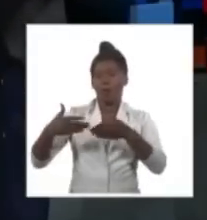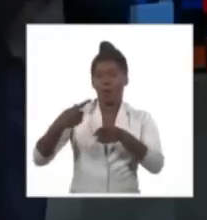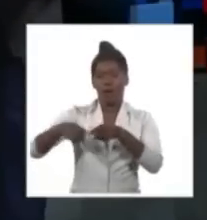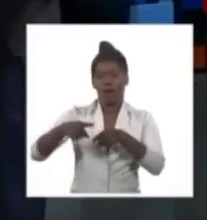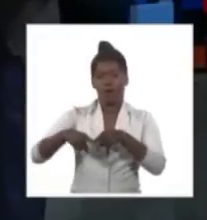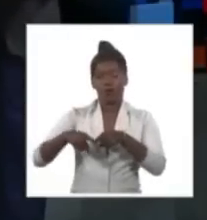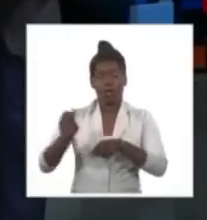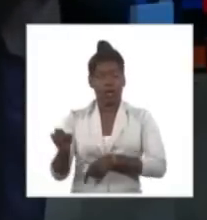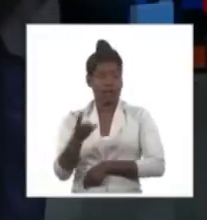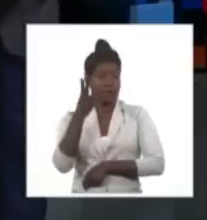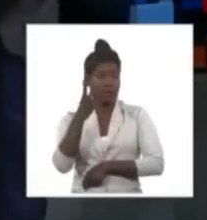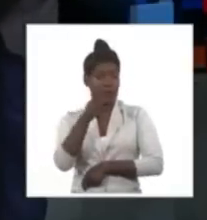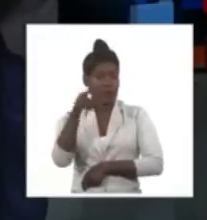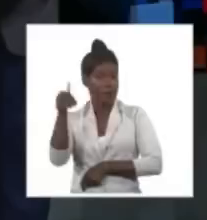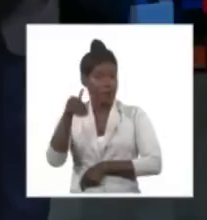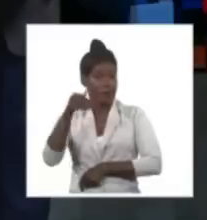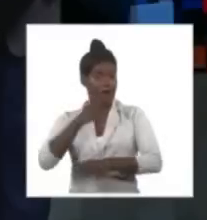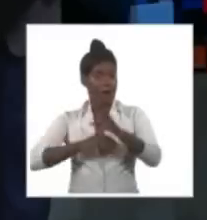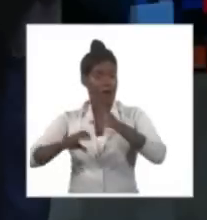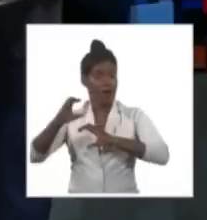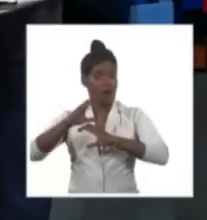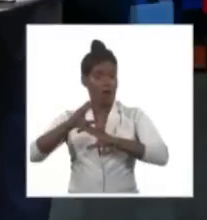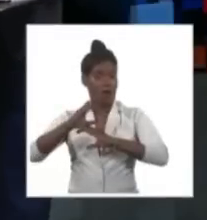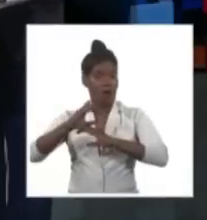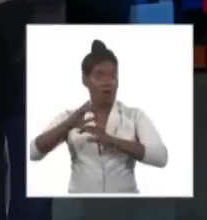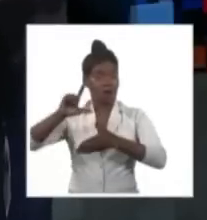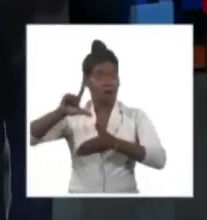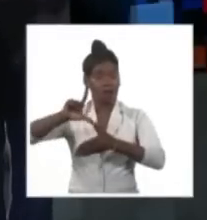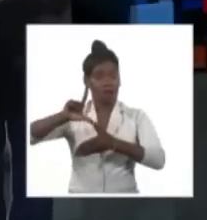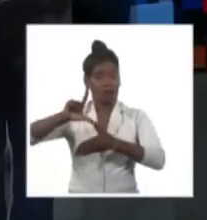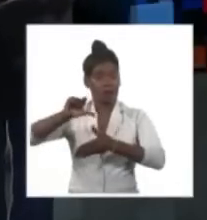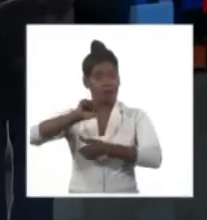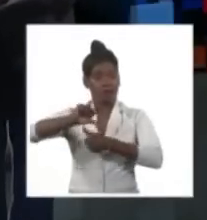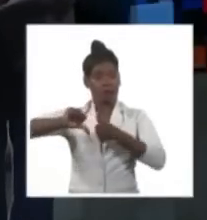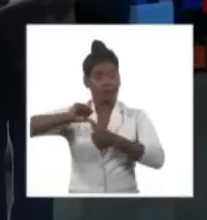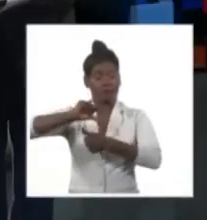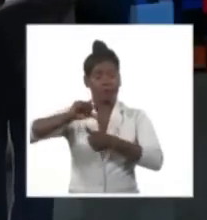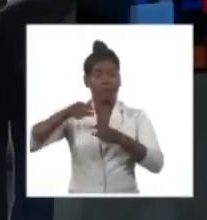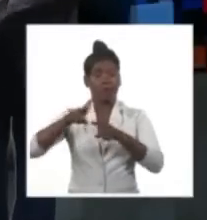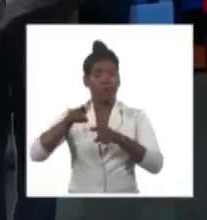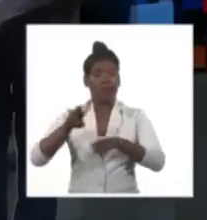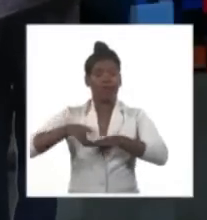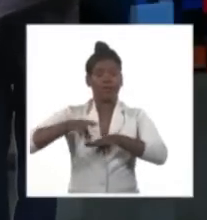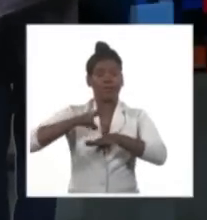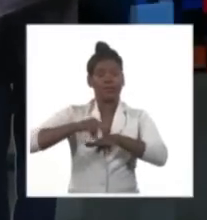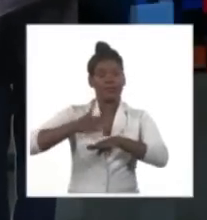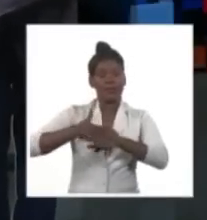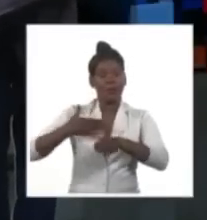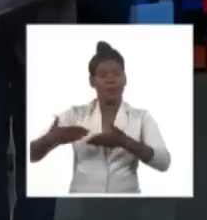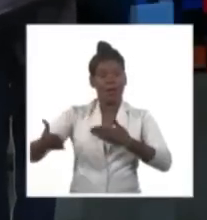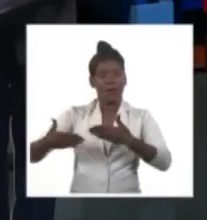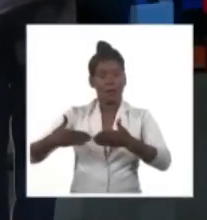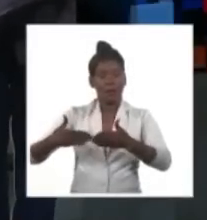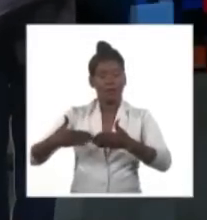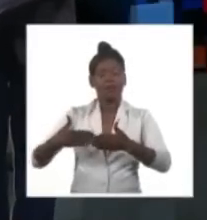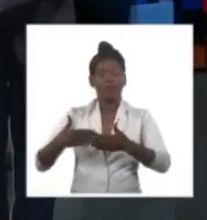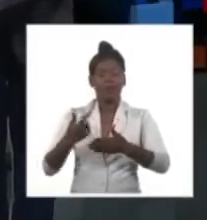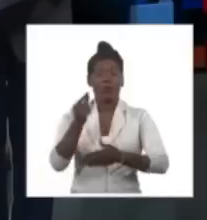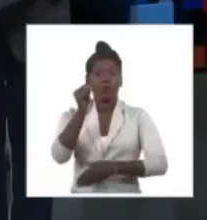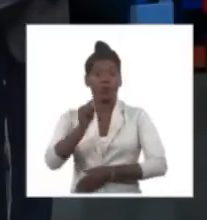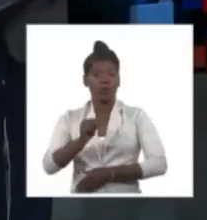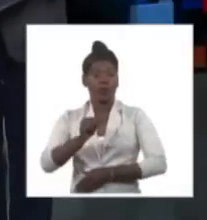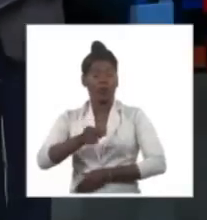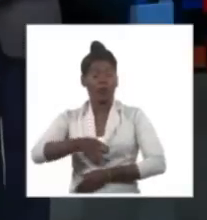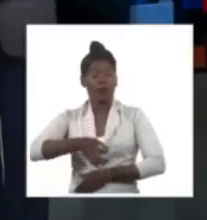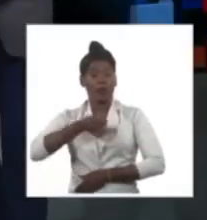tercera vez que participa en una cumbre de las Américas como representante de la sociedad civil de su país. Nuestra colega Cristina Escobar la contactó